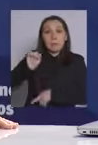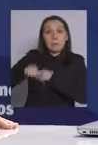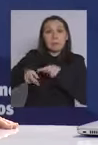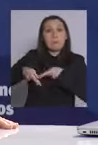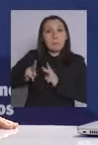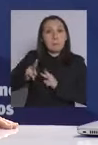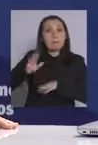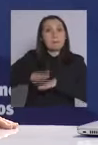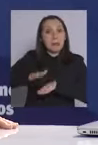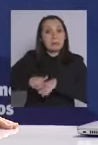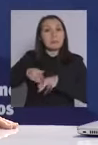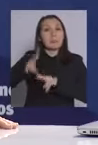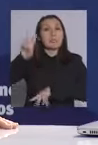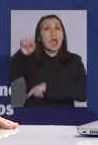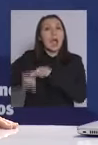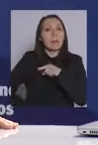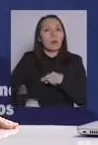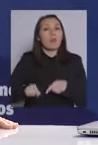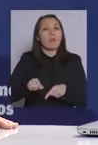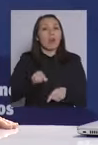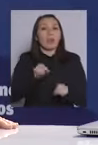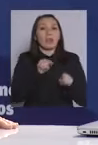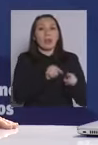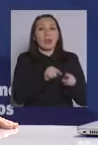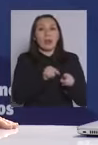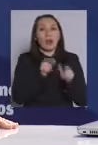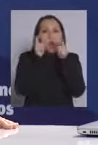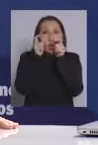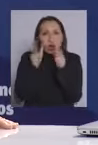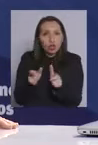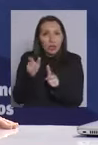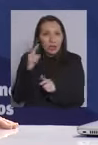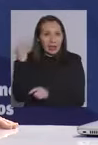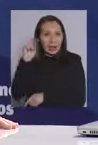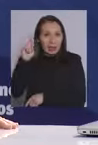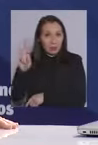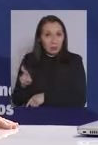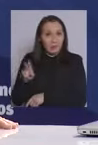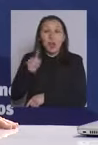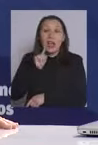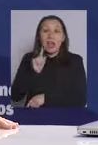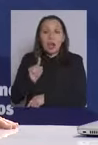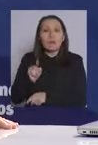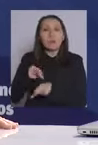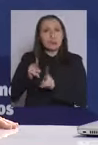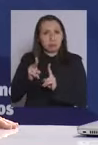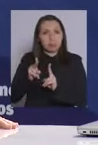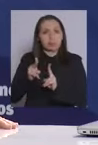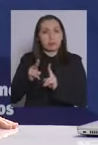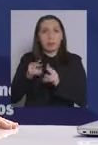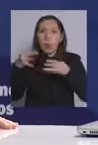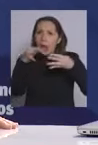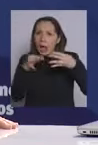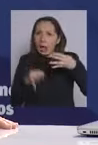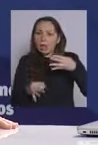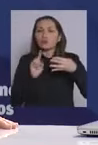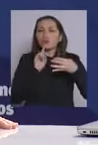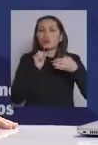como ya dije, aprobada por Contraloría, tienen las